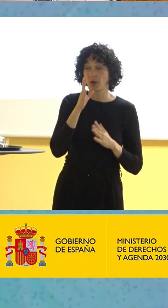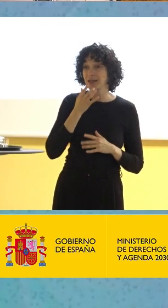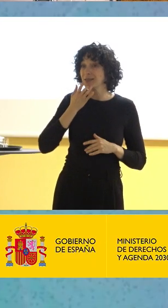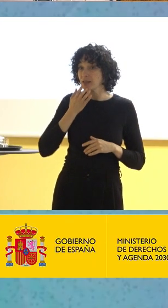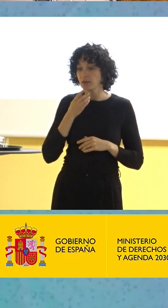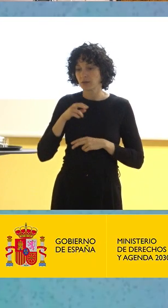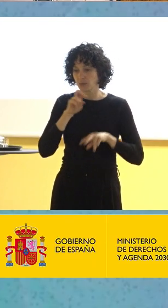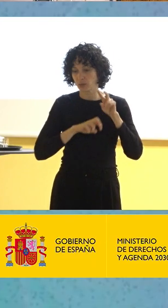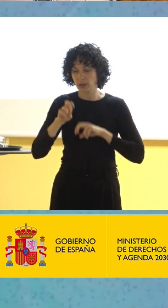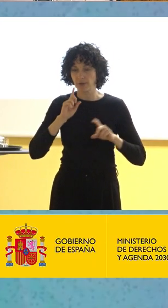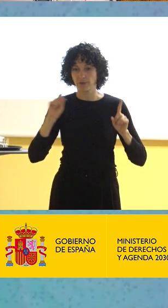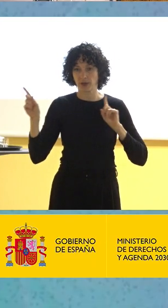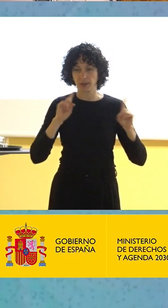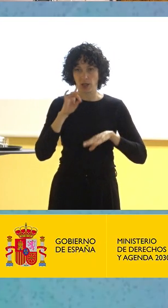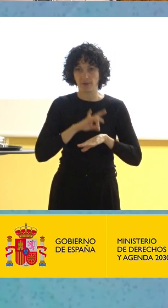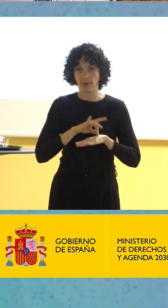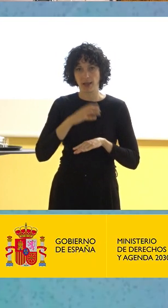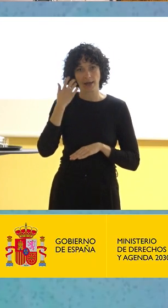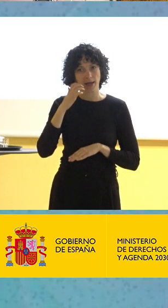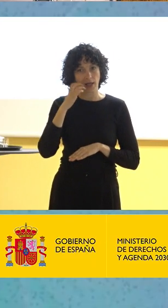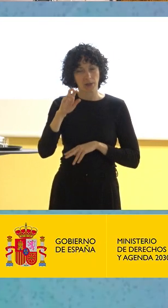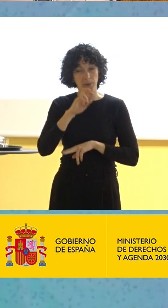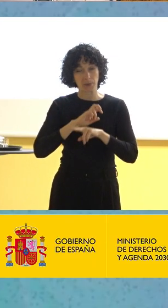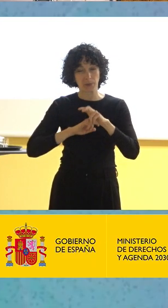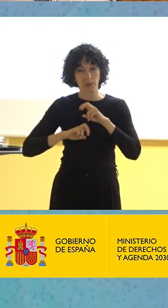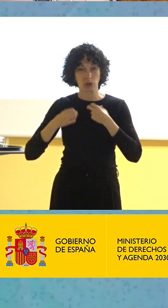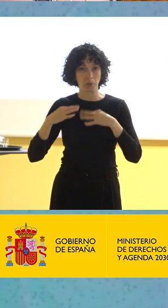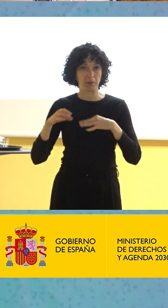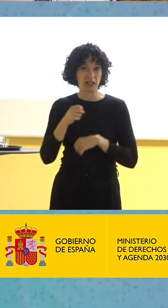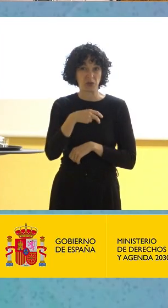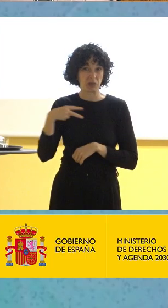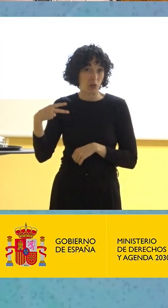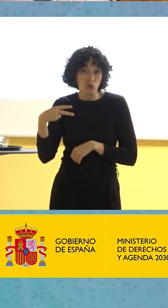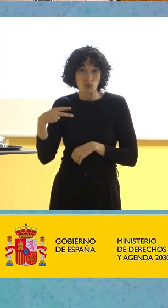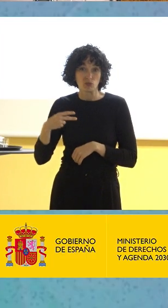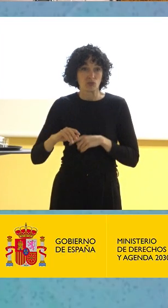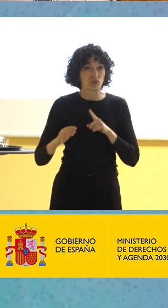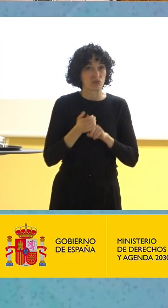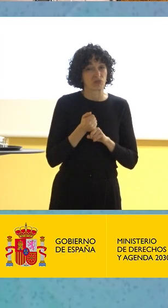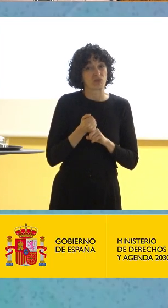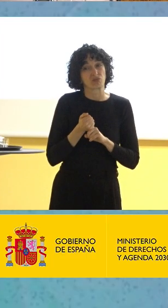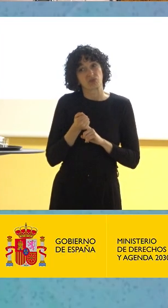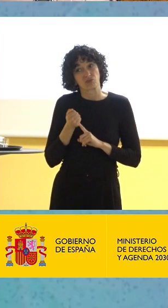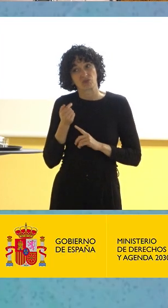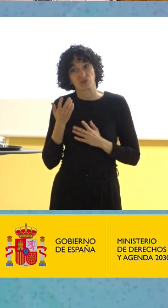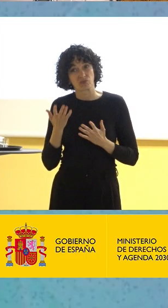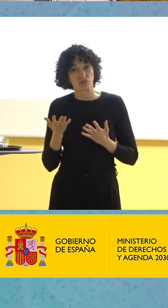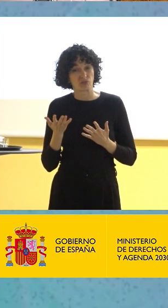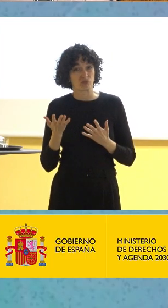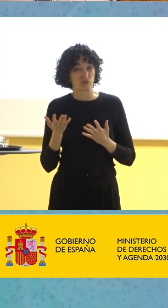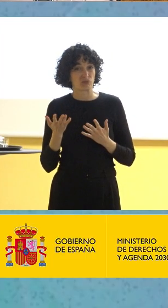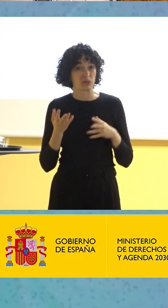esta búsqueda de prevención en enfermedades raras, generalmente no obtenemos resultados que tienen que ver más con, bueno, pues más digamos con